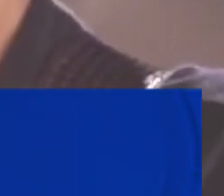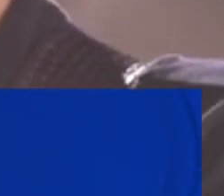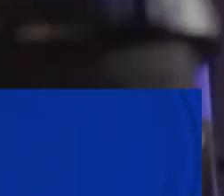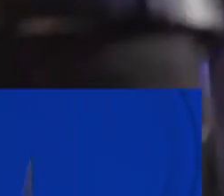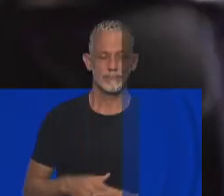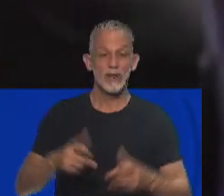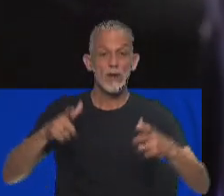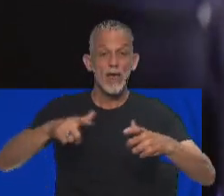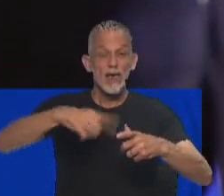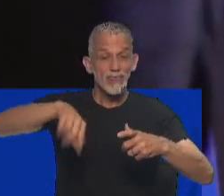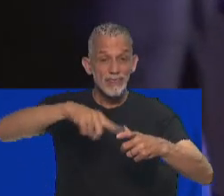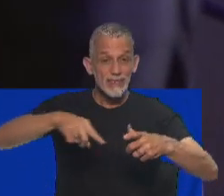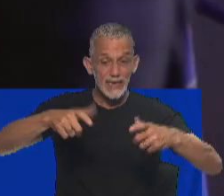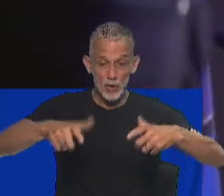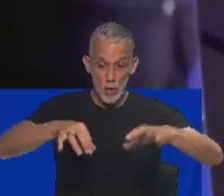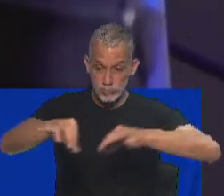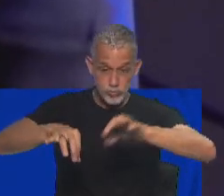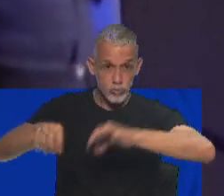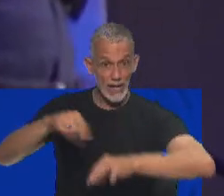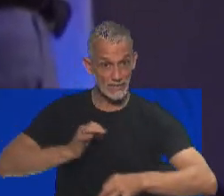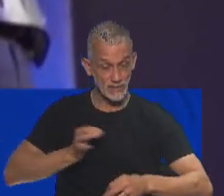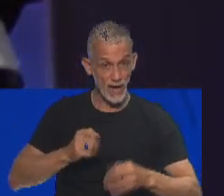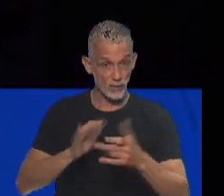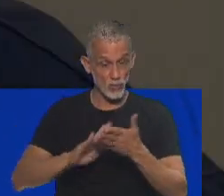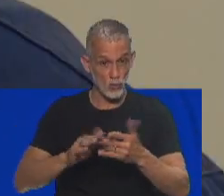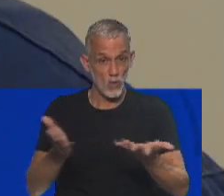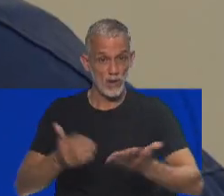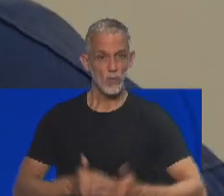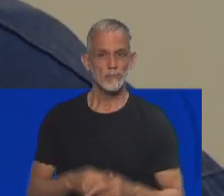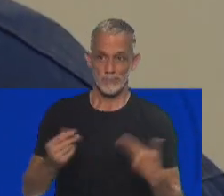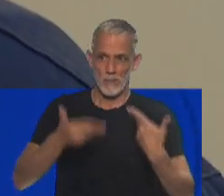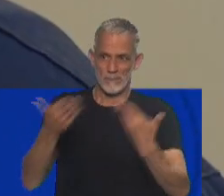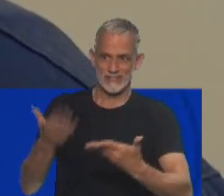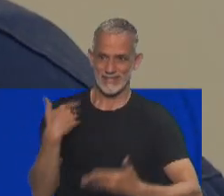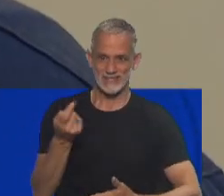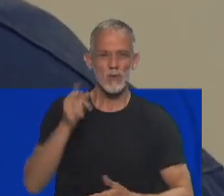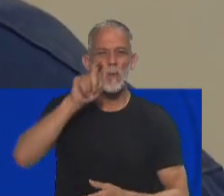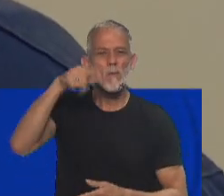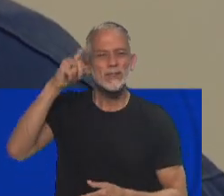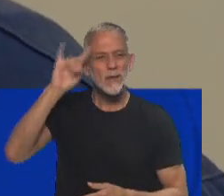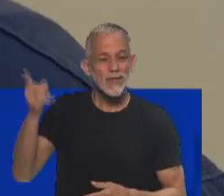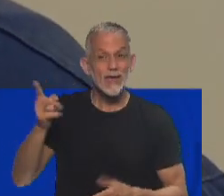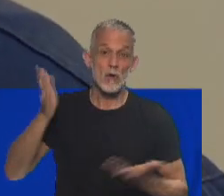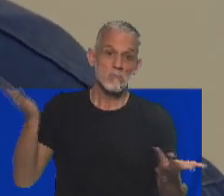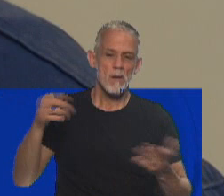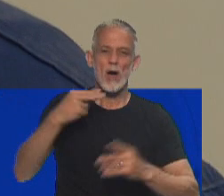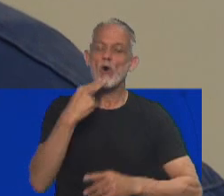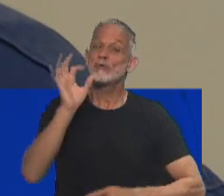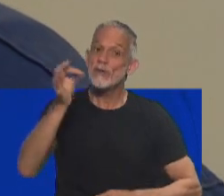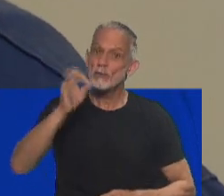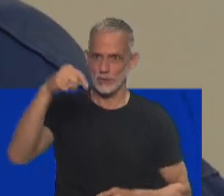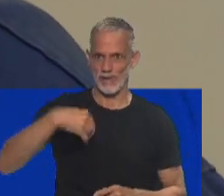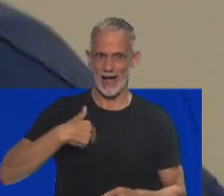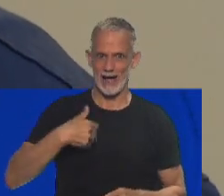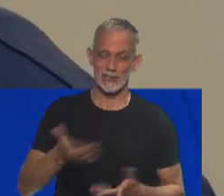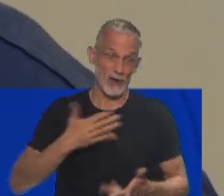Es un disco que hicimos, que salió este año y lo presentamos hace poquito en Montevideo. Y ahora el 11 de octubre lo presentamos acá